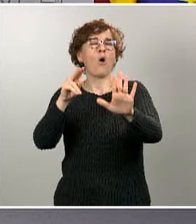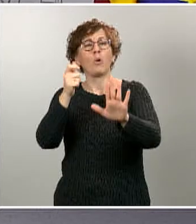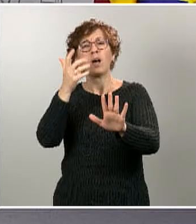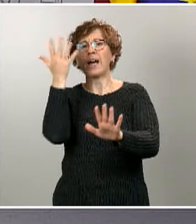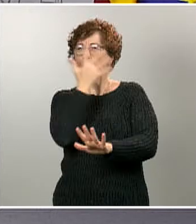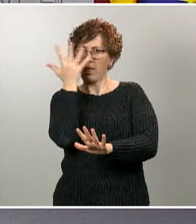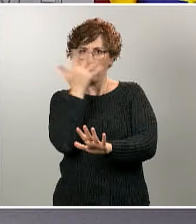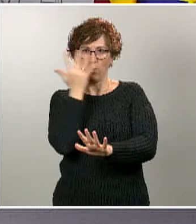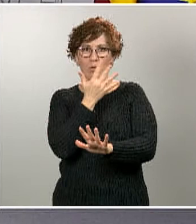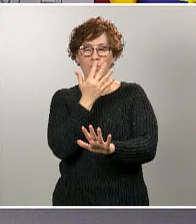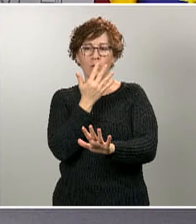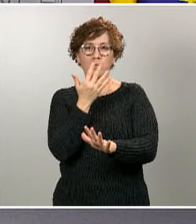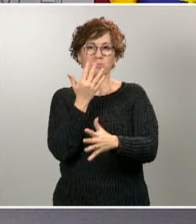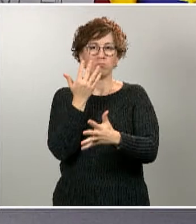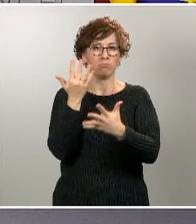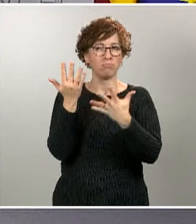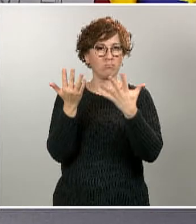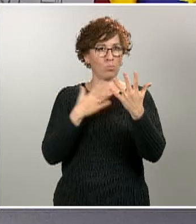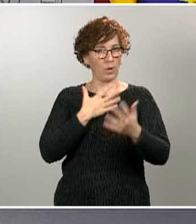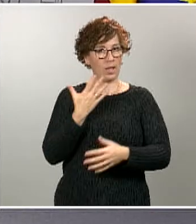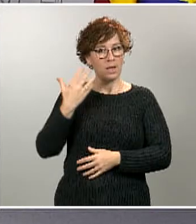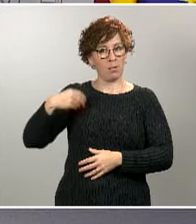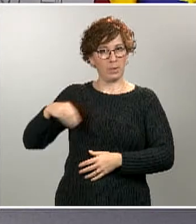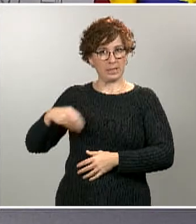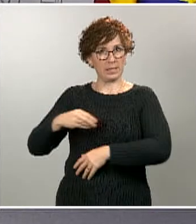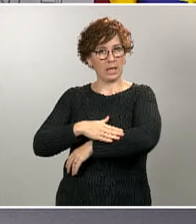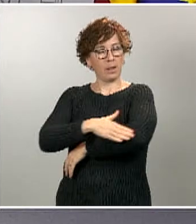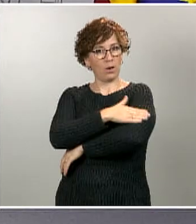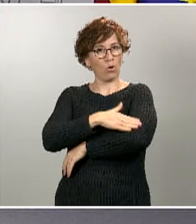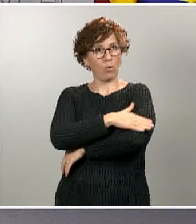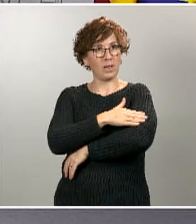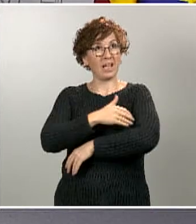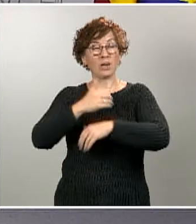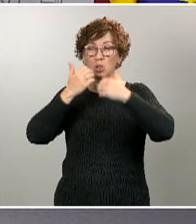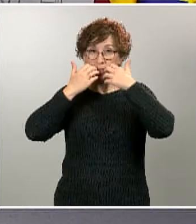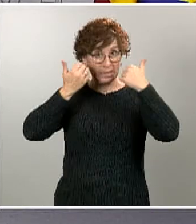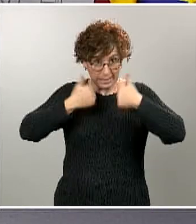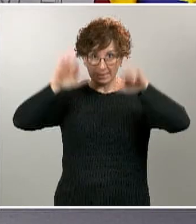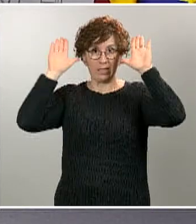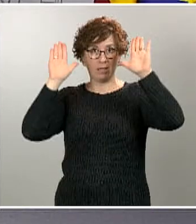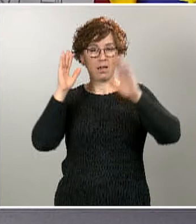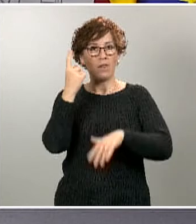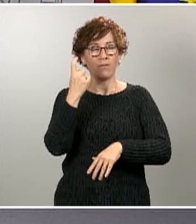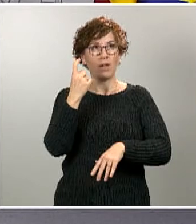gesto comprometerse a someterse, llegado el momento, a una cuestión de confianza?